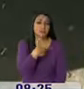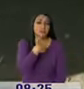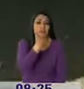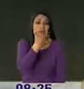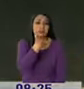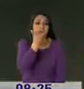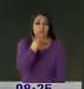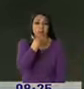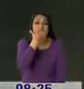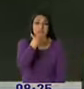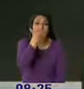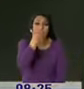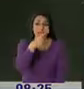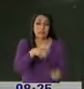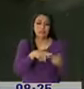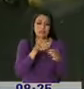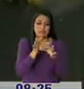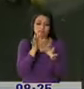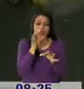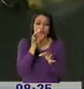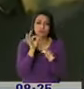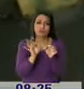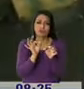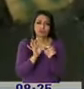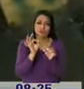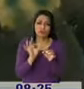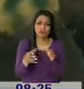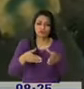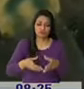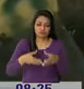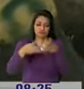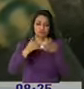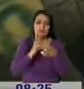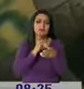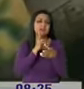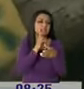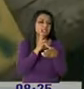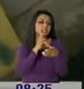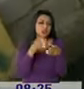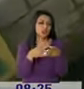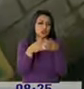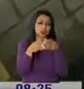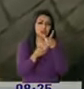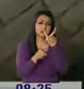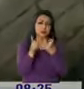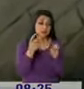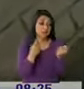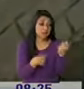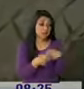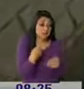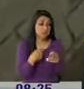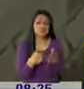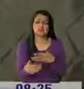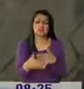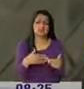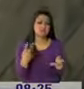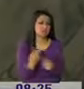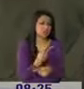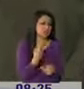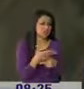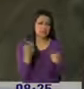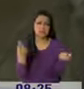los fósforos, los cartones de los vinos, y aquí la gente por vender no les importa el peligro que